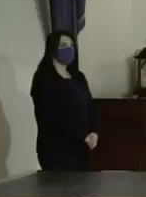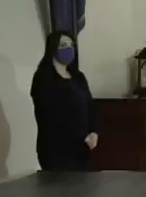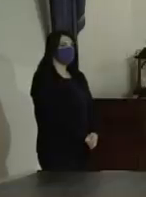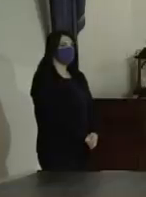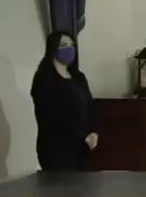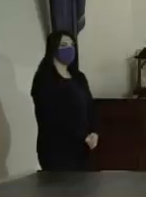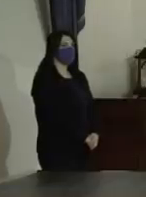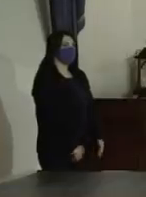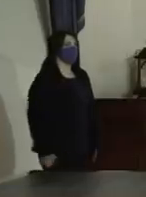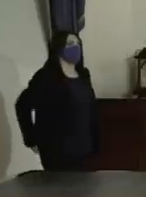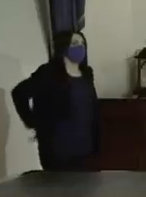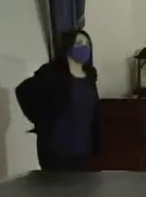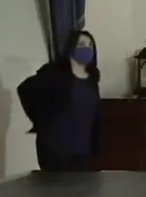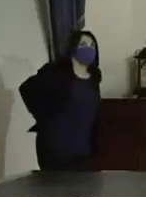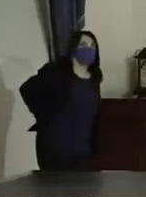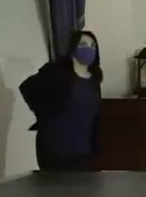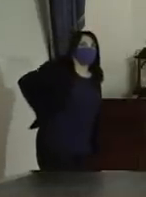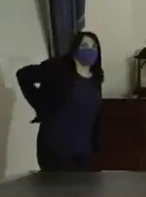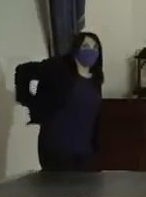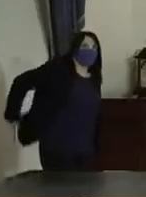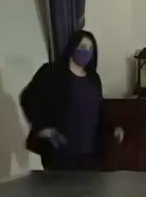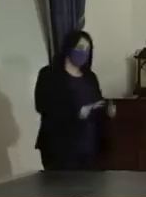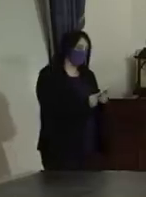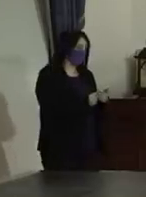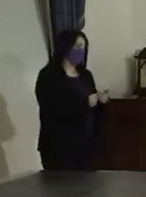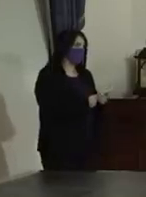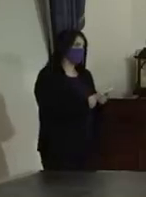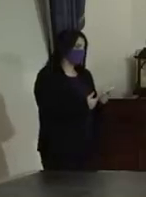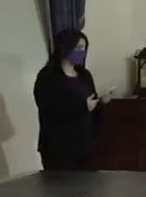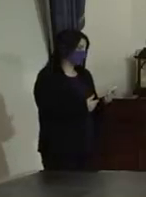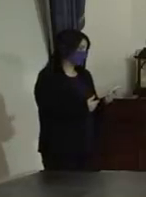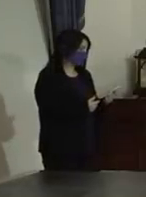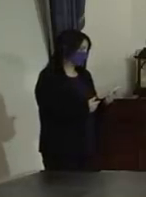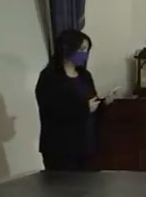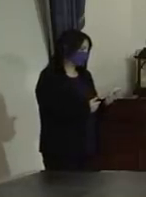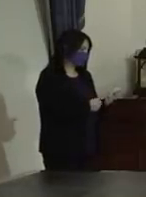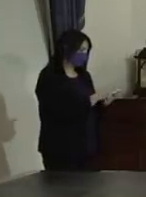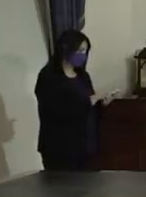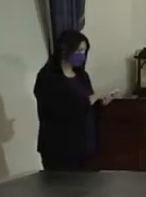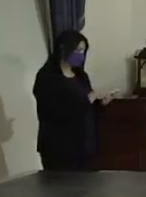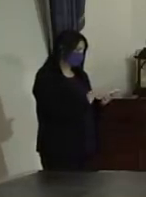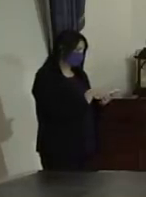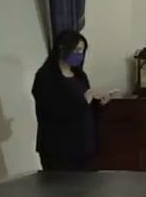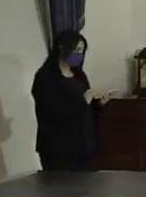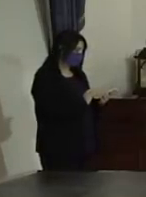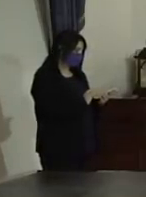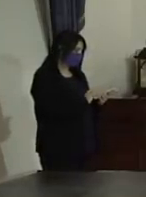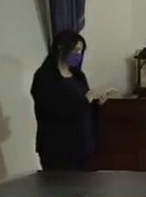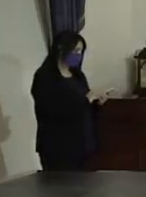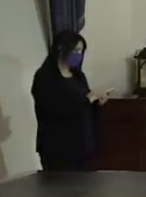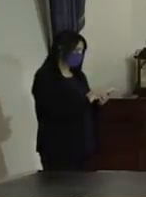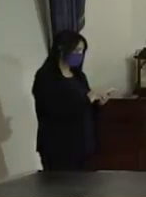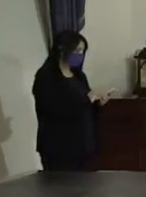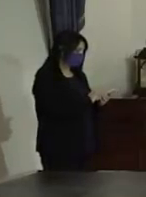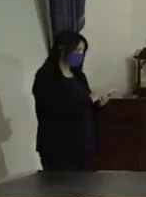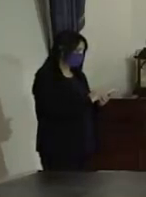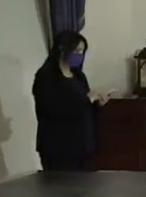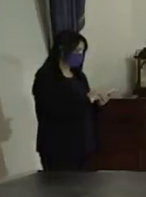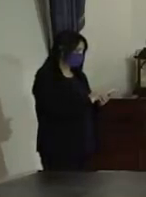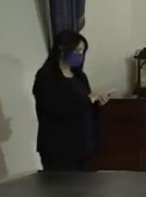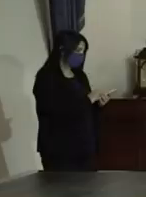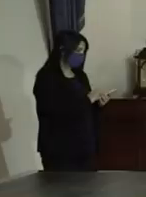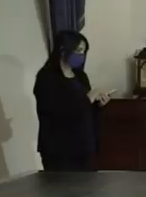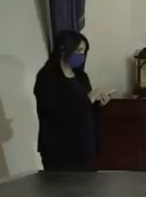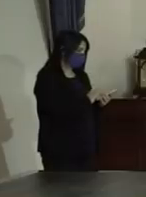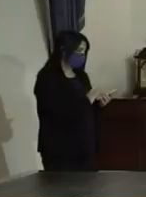Gali suspende ahí esa actividad que tenía fuera de Palacio para poder devolverse hasta la Moneda, un